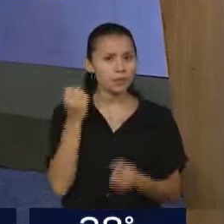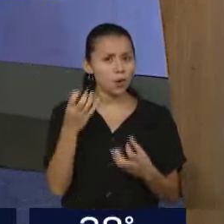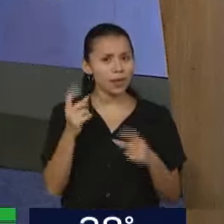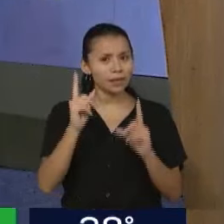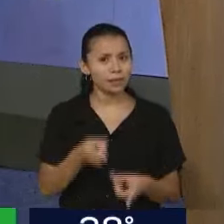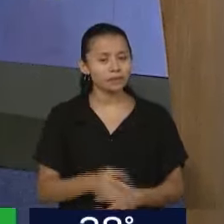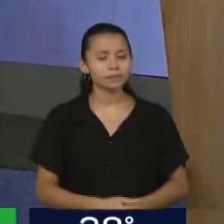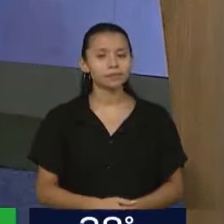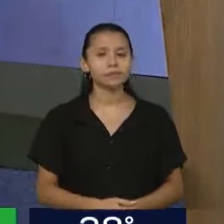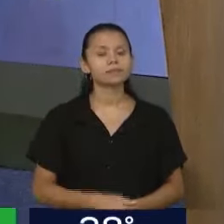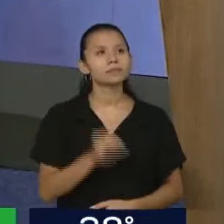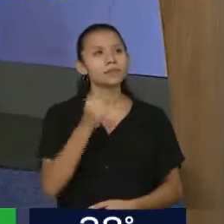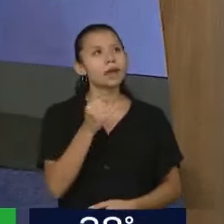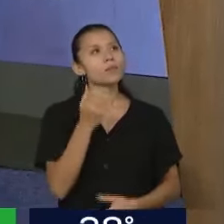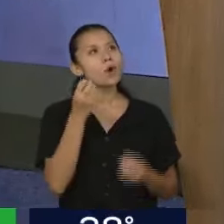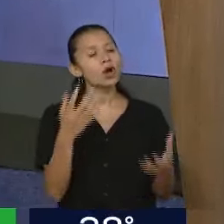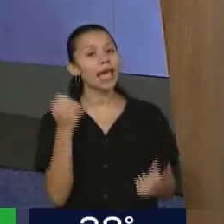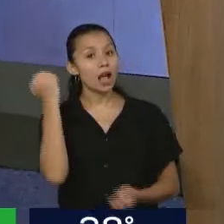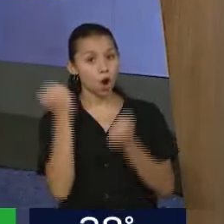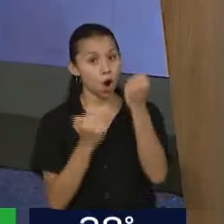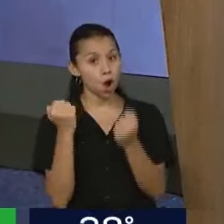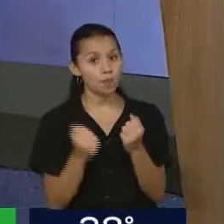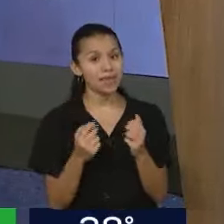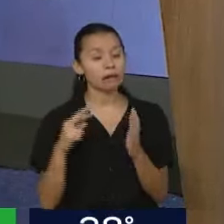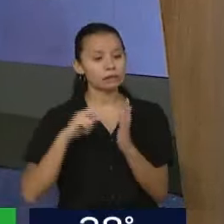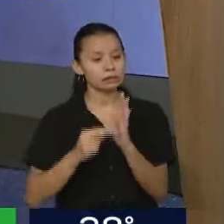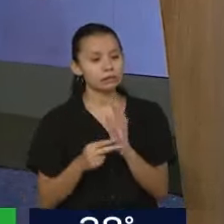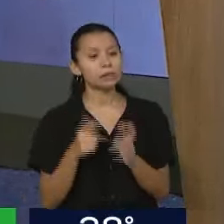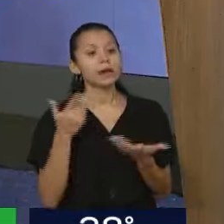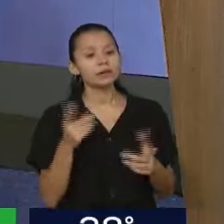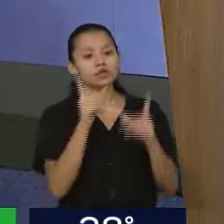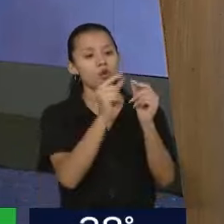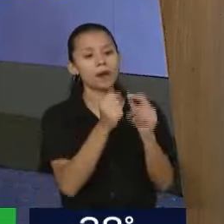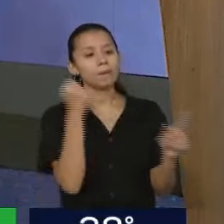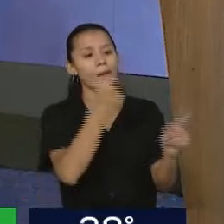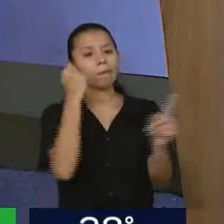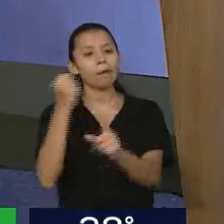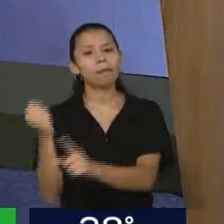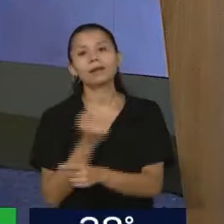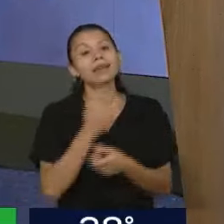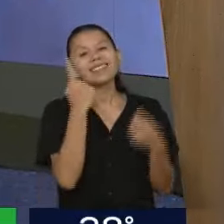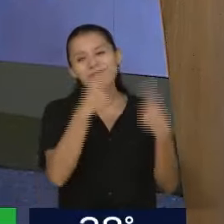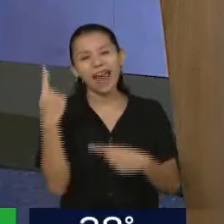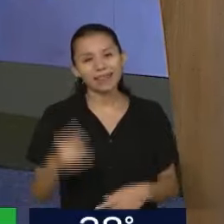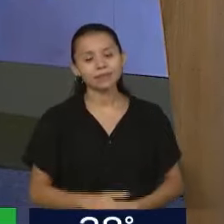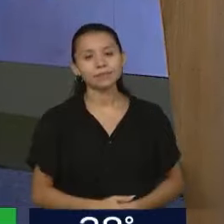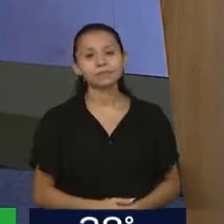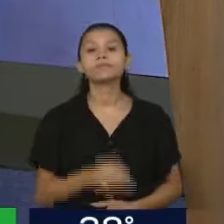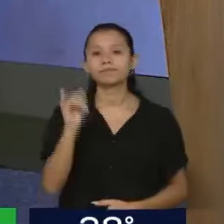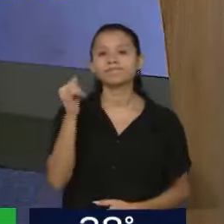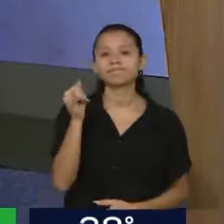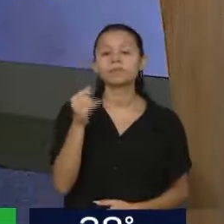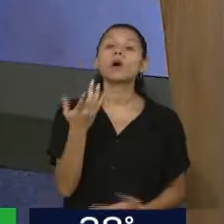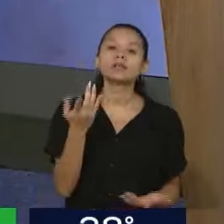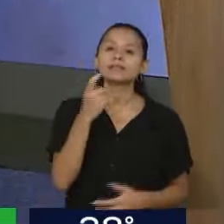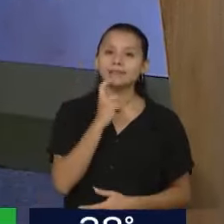autoridades provinciales, golpea de una manera diferente a estos índices en la provincia. Sí. Bueno, San Luis es la única provincia en